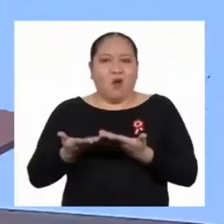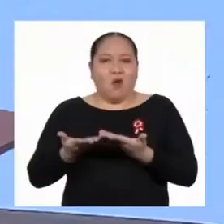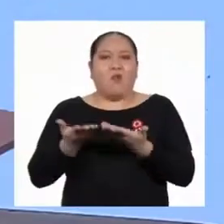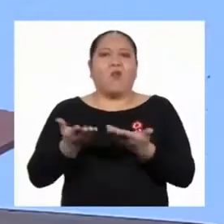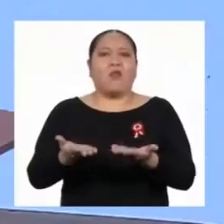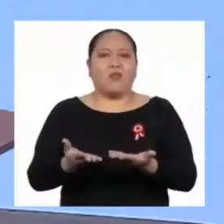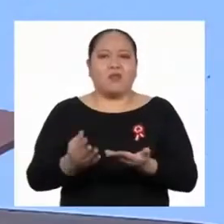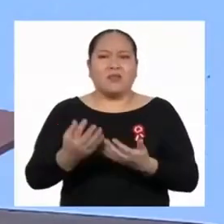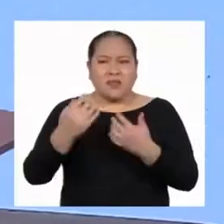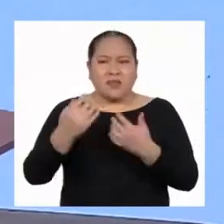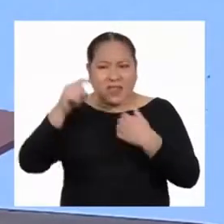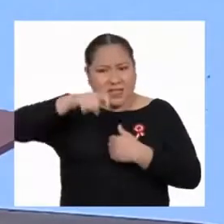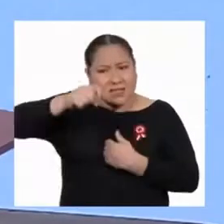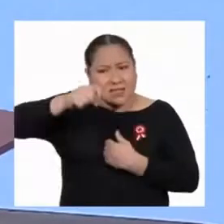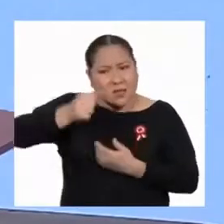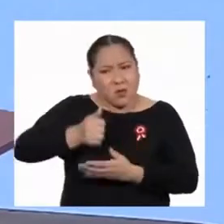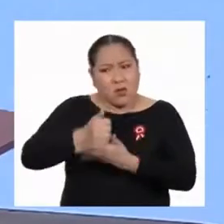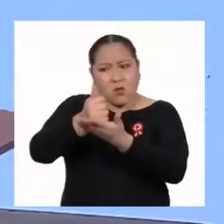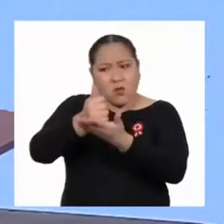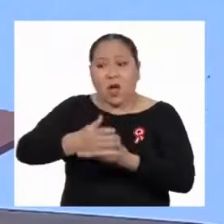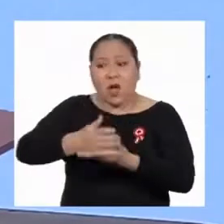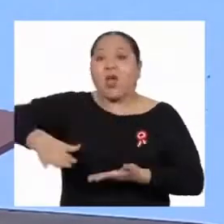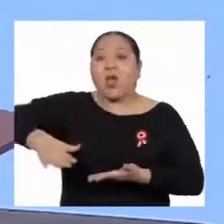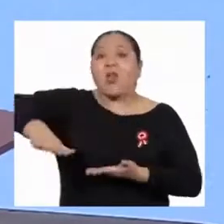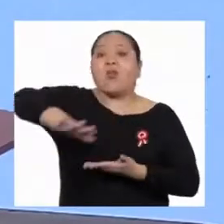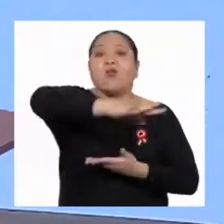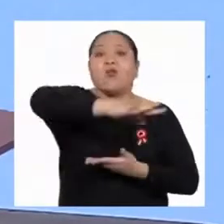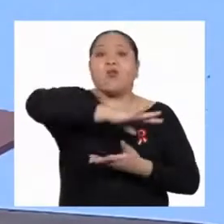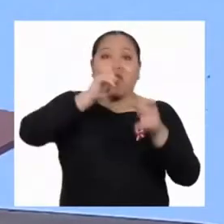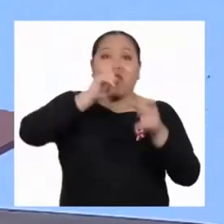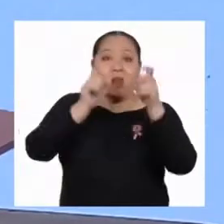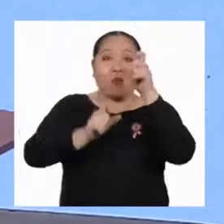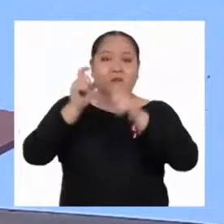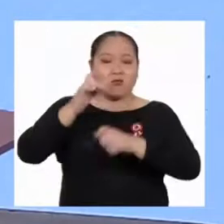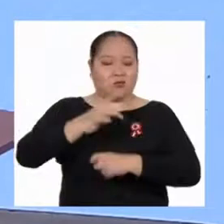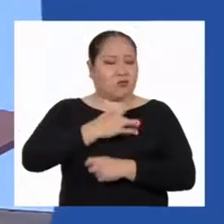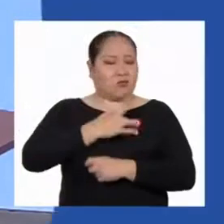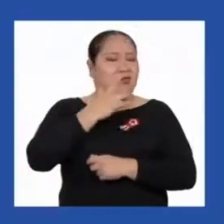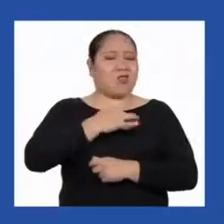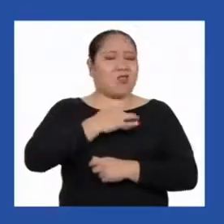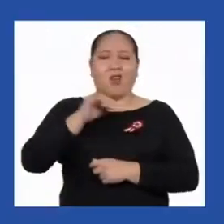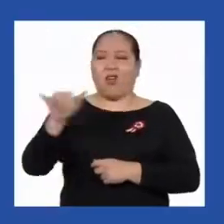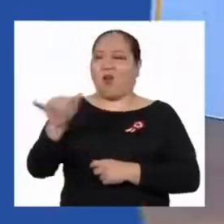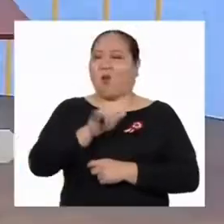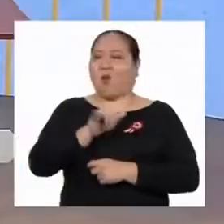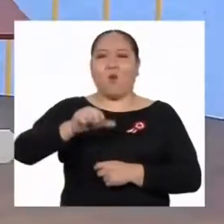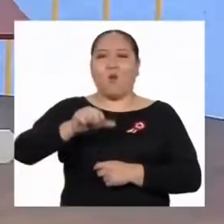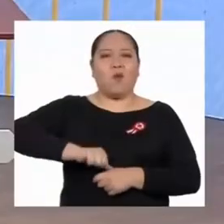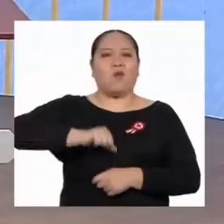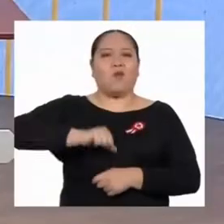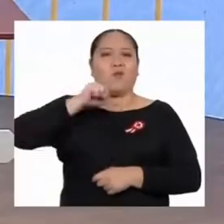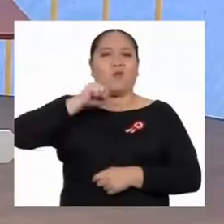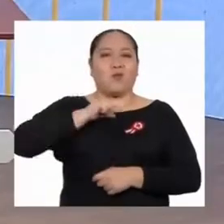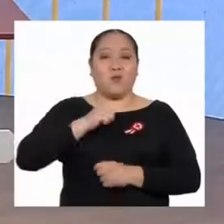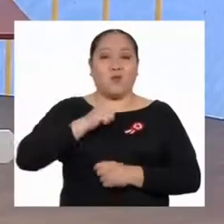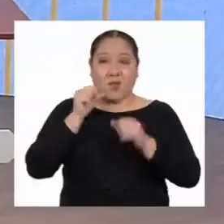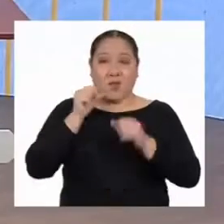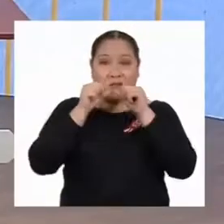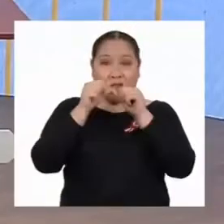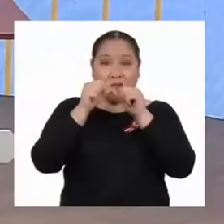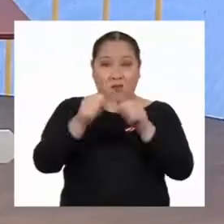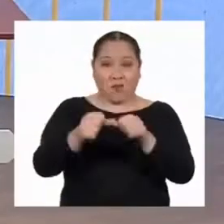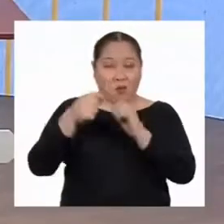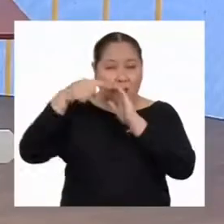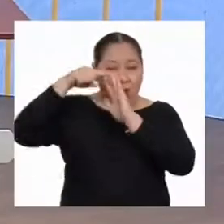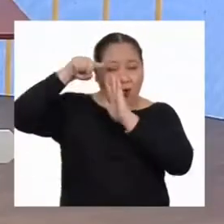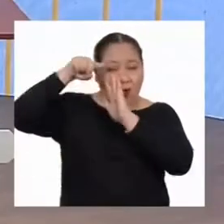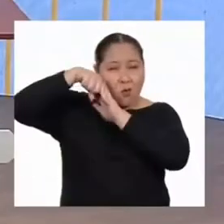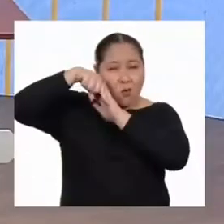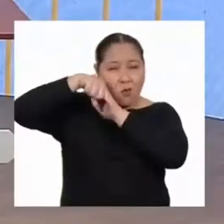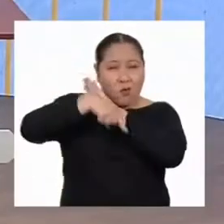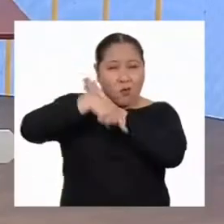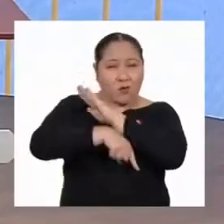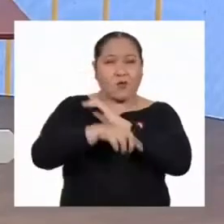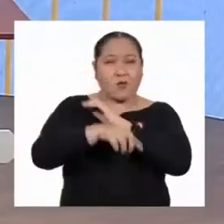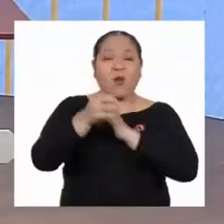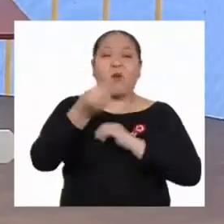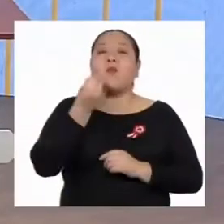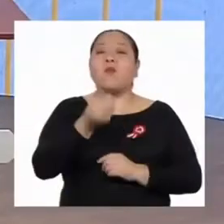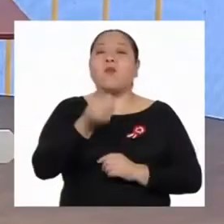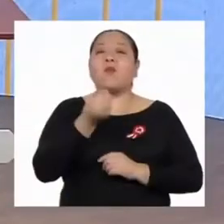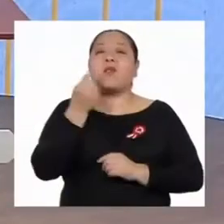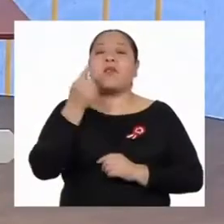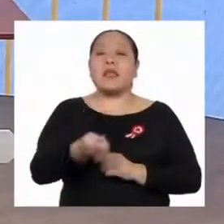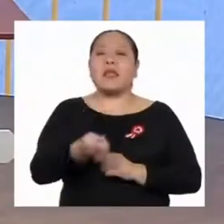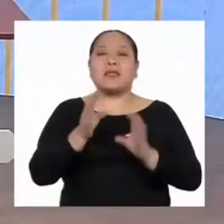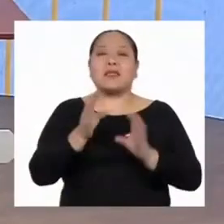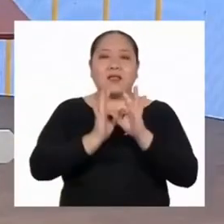a que todas las personas nos sintamos así de orgullosas. Para seguir profundizando sobre por qué es